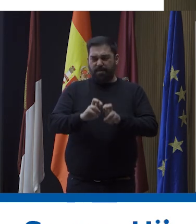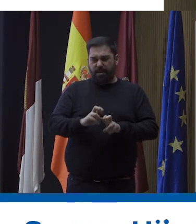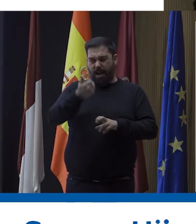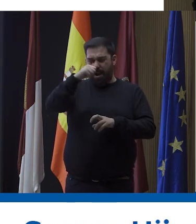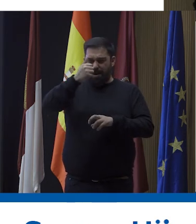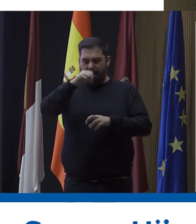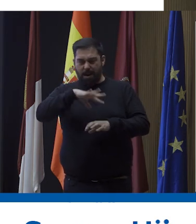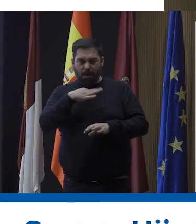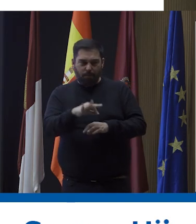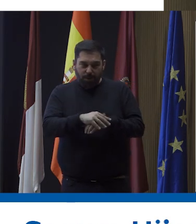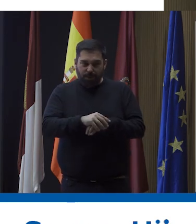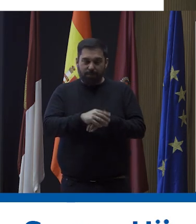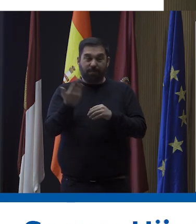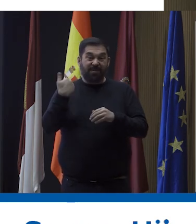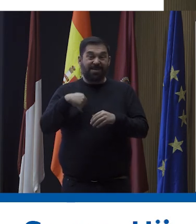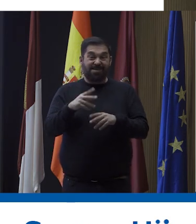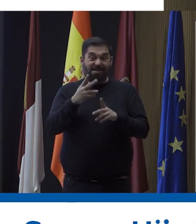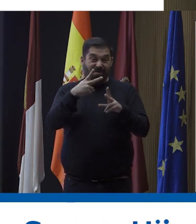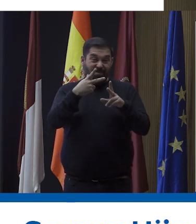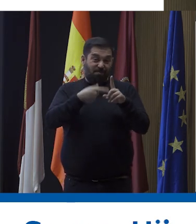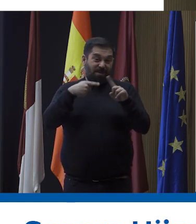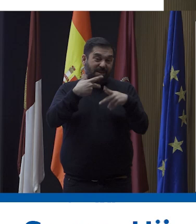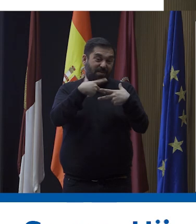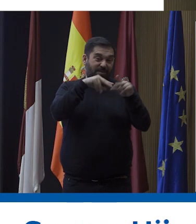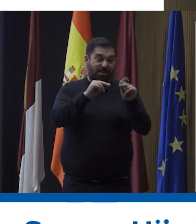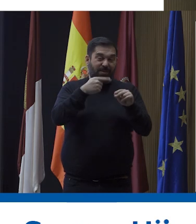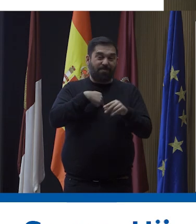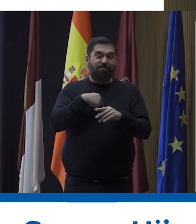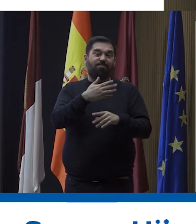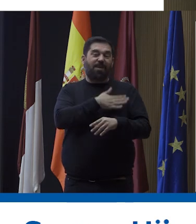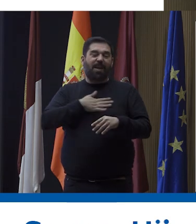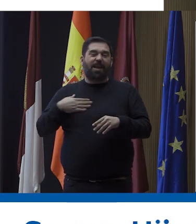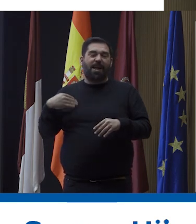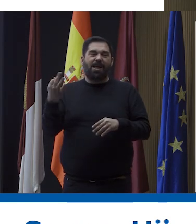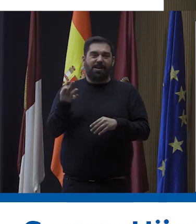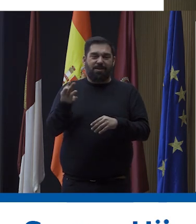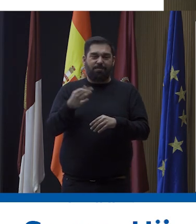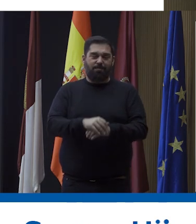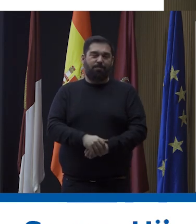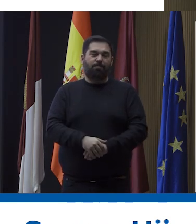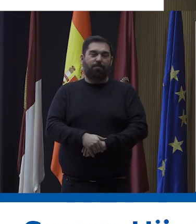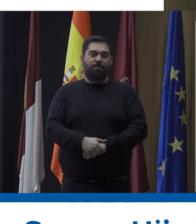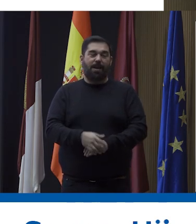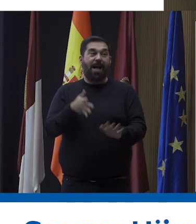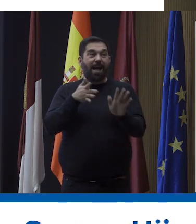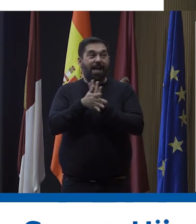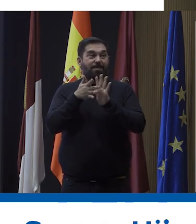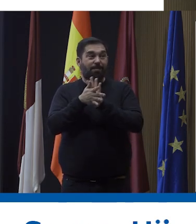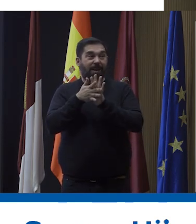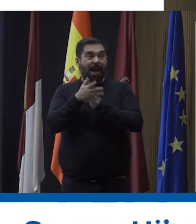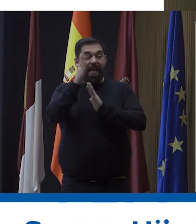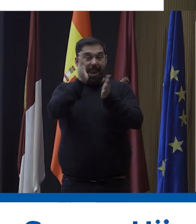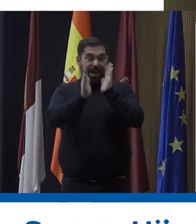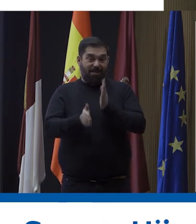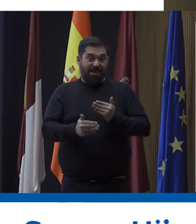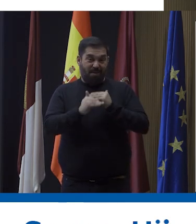síntomas, ¿vale? Y ya para terminar, ¿vale? Pues quería un poco explicarles qué es la rehabilitación